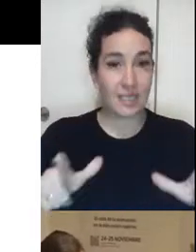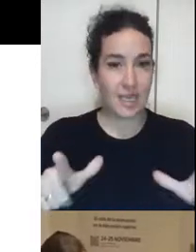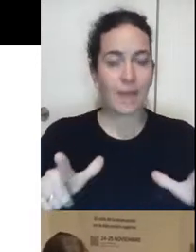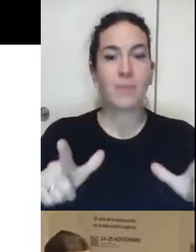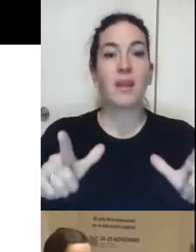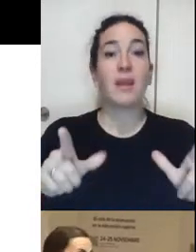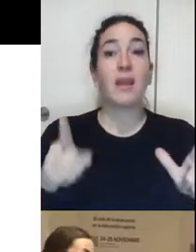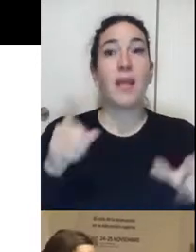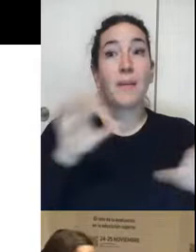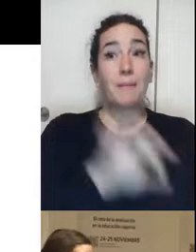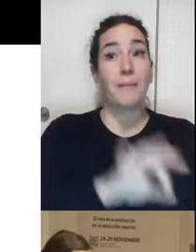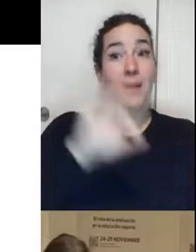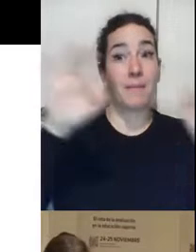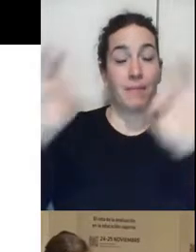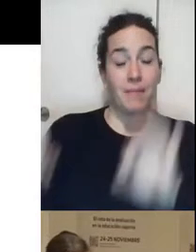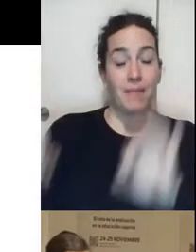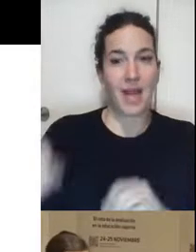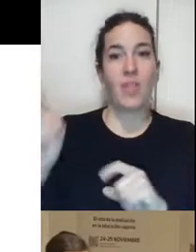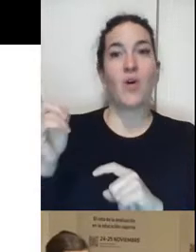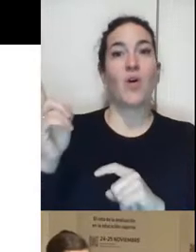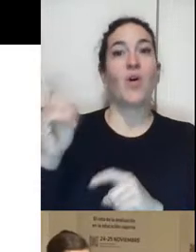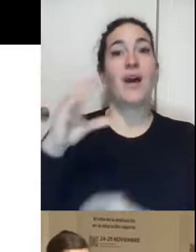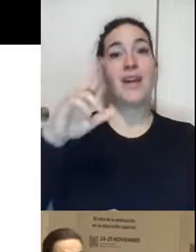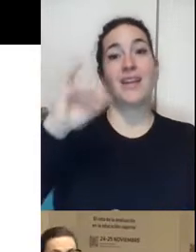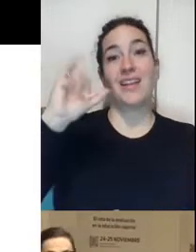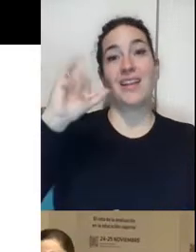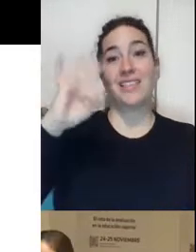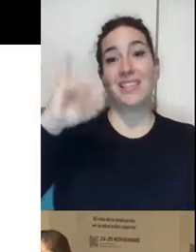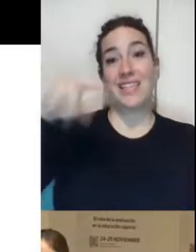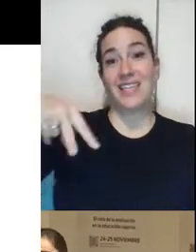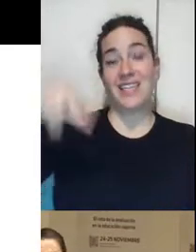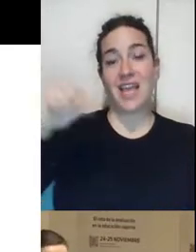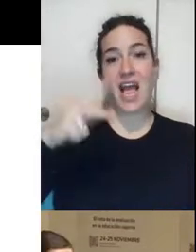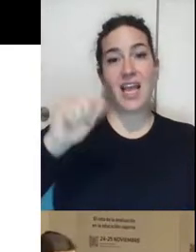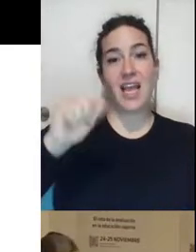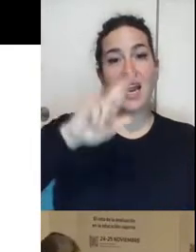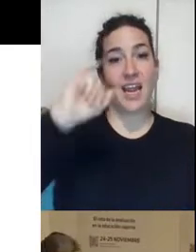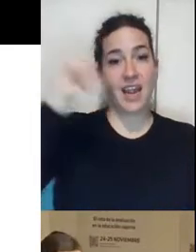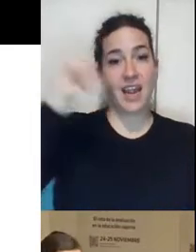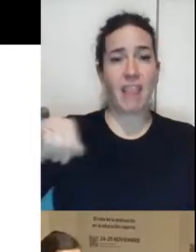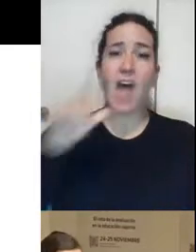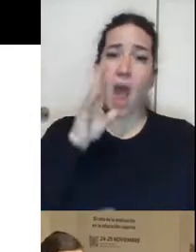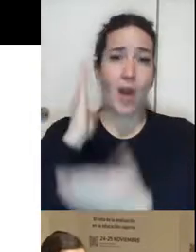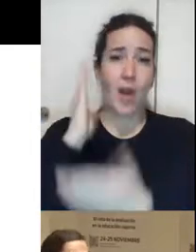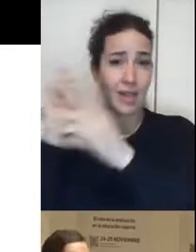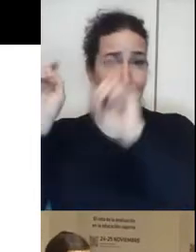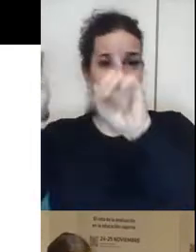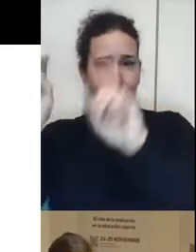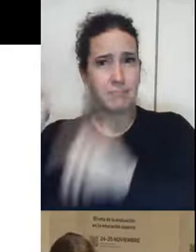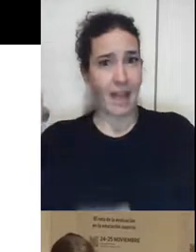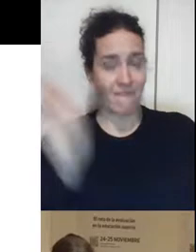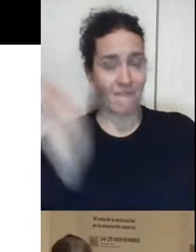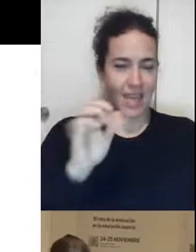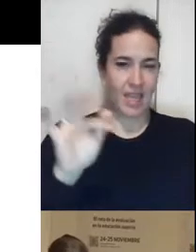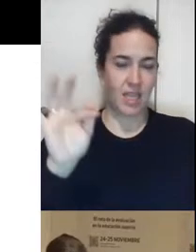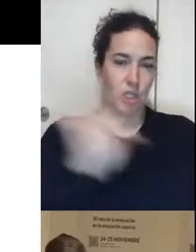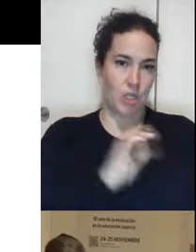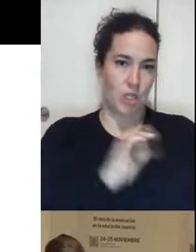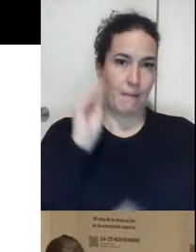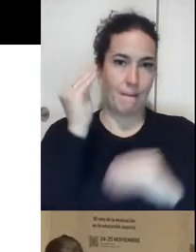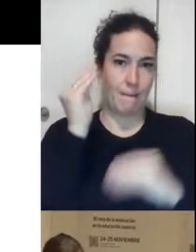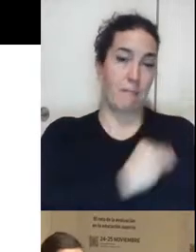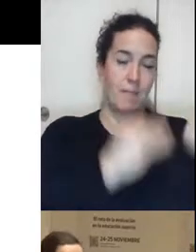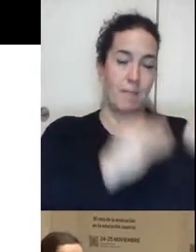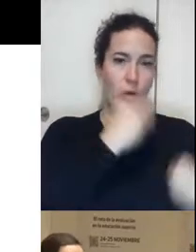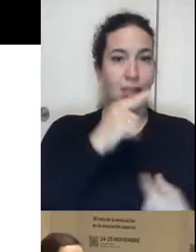preparado la profesora Cristina Ranz, quien actualmente está en clase y llegará también para el turno de preguntas, y yo, Ana Segovia.